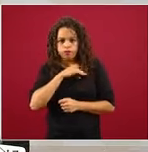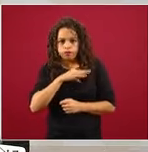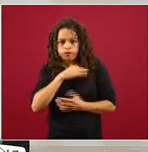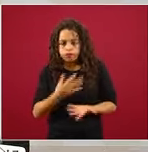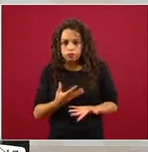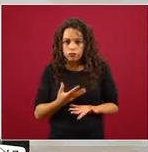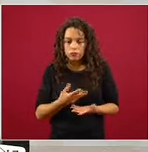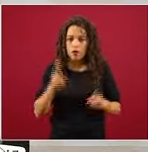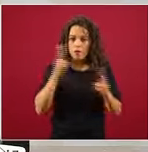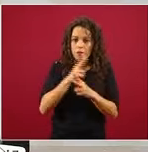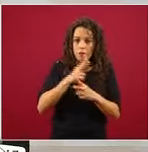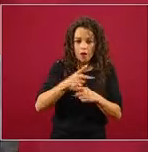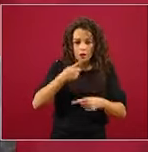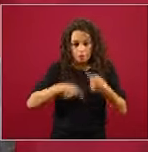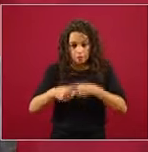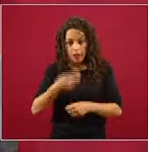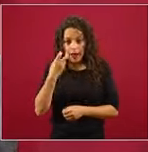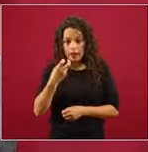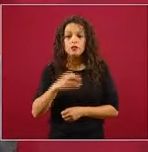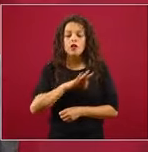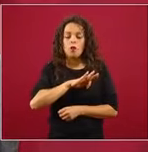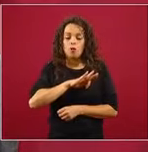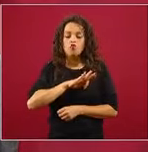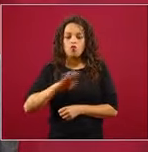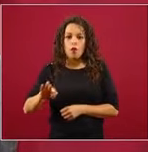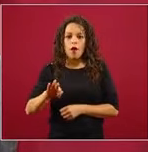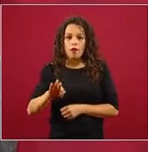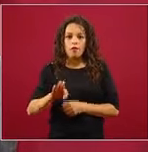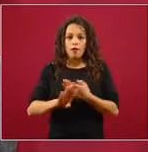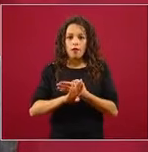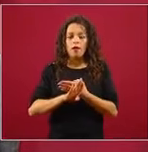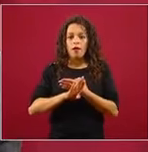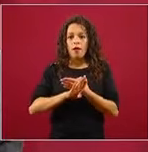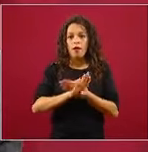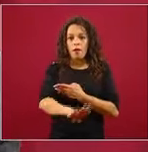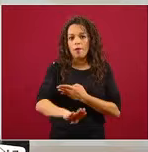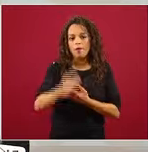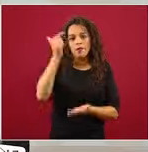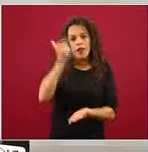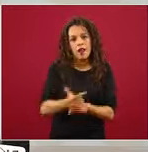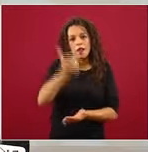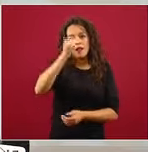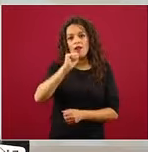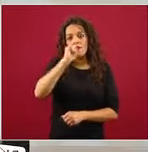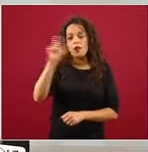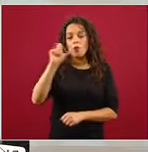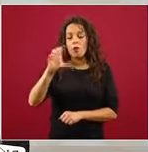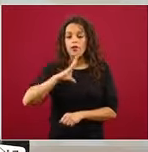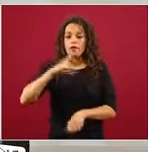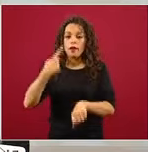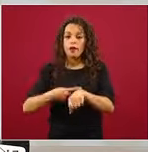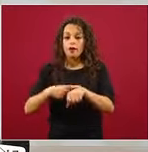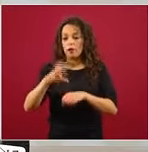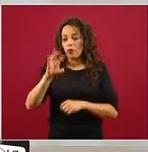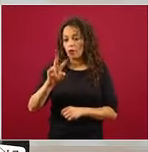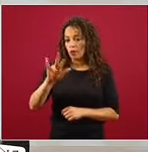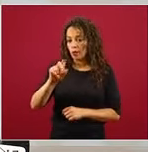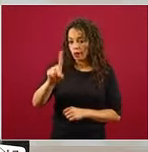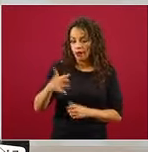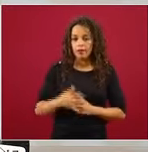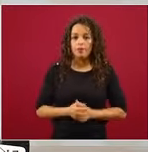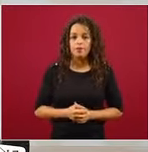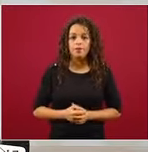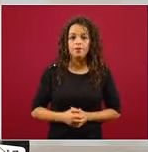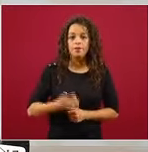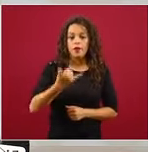la infección por COVID y posiblemente menor probabilidad de complicarse. Octavo, mecanismos de solidaridad social,